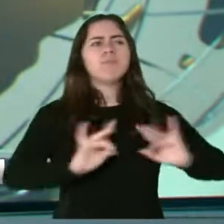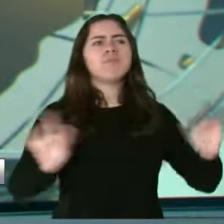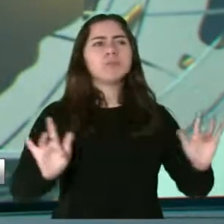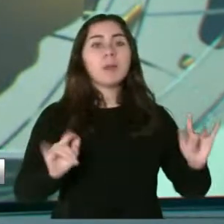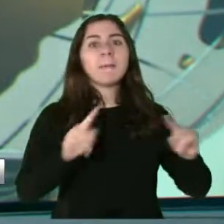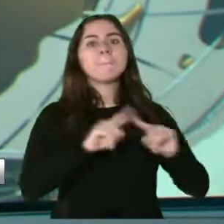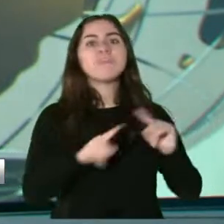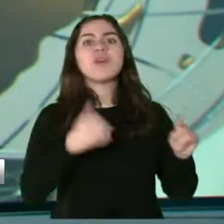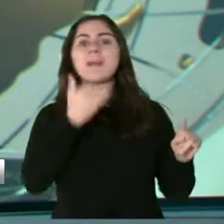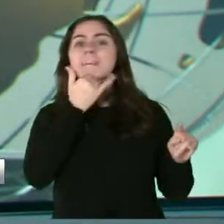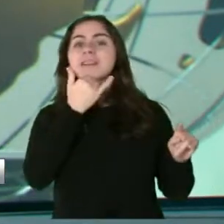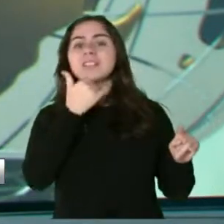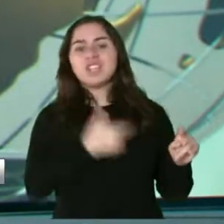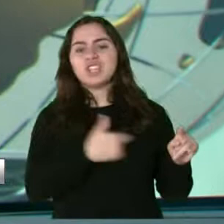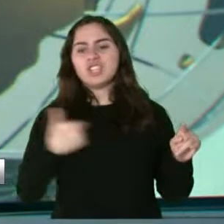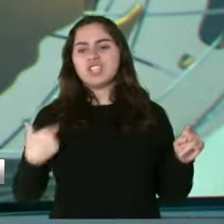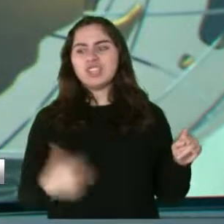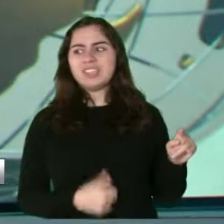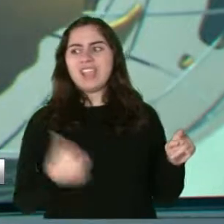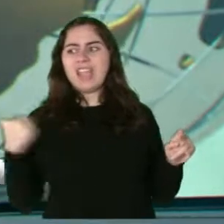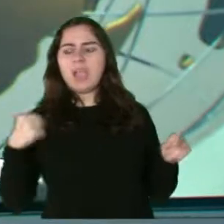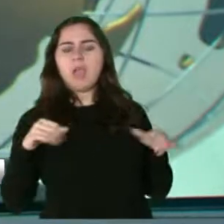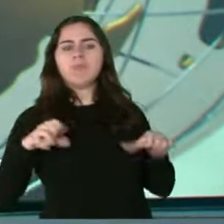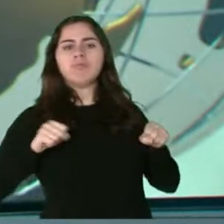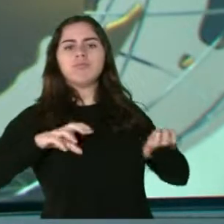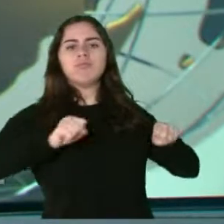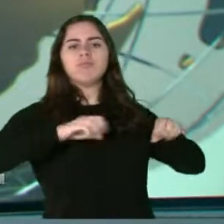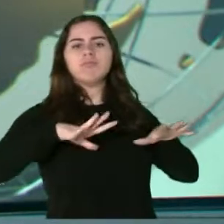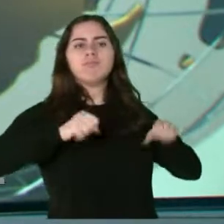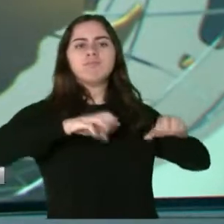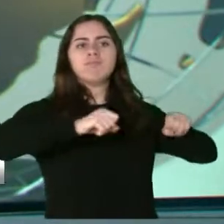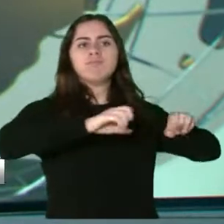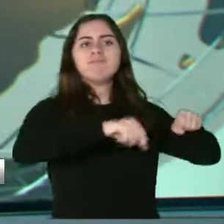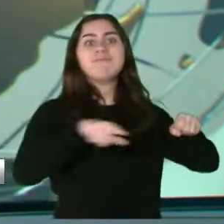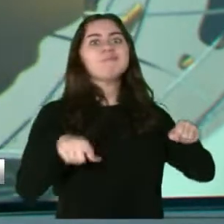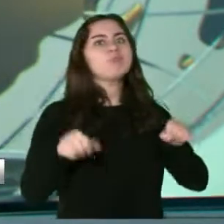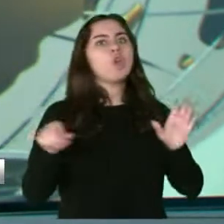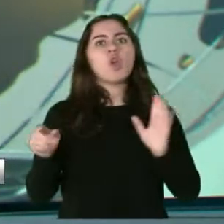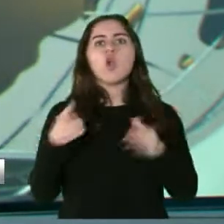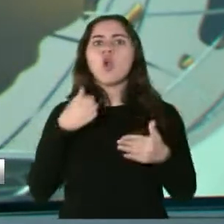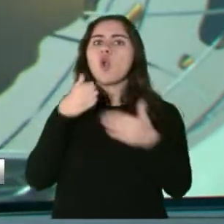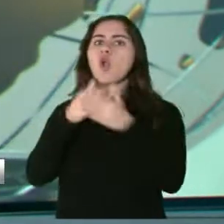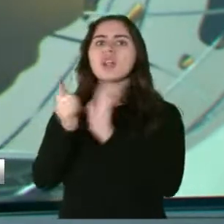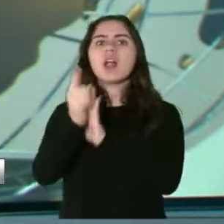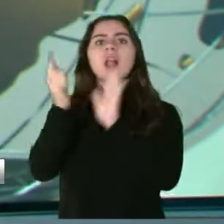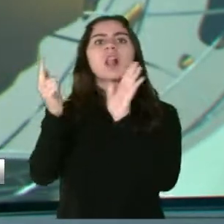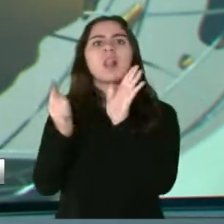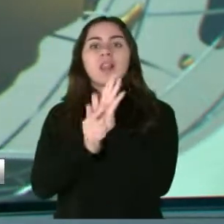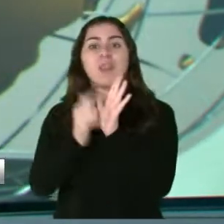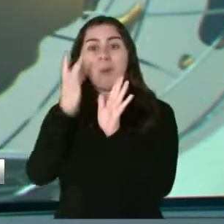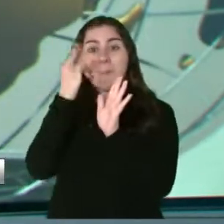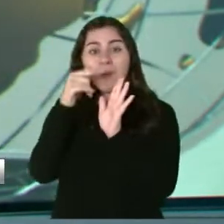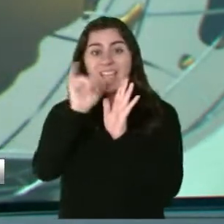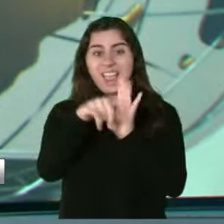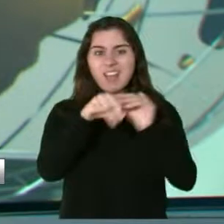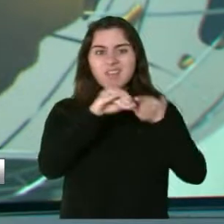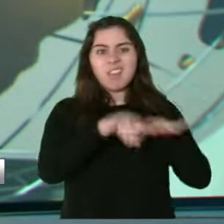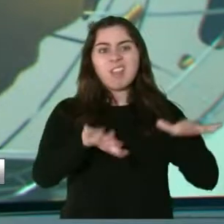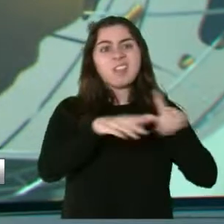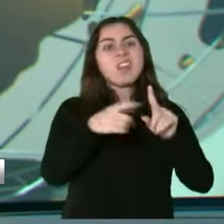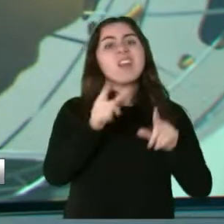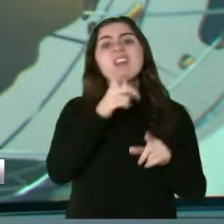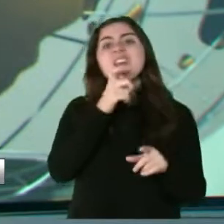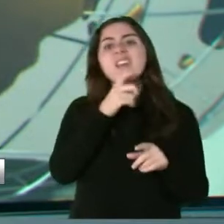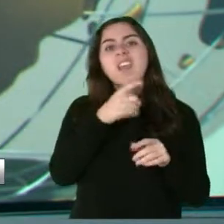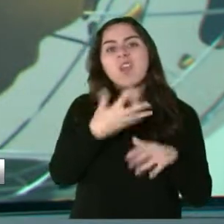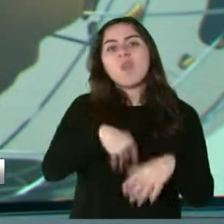territorialmente está violando porque está ocupando terreno que según la línea actual de demarcación es territorio indio. Más las